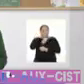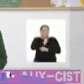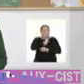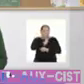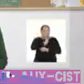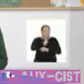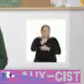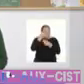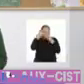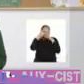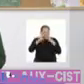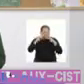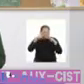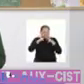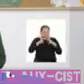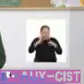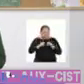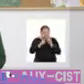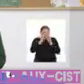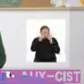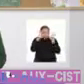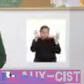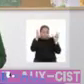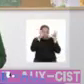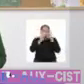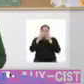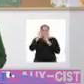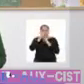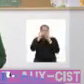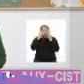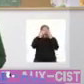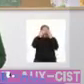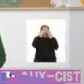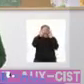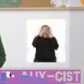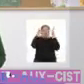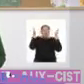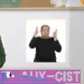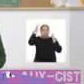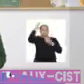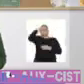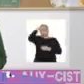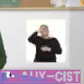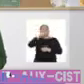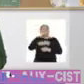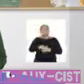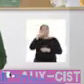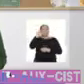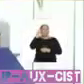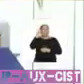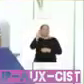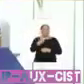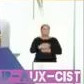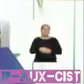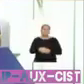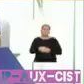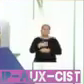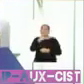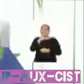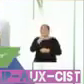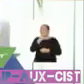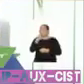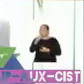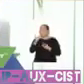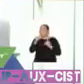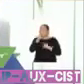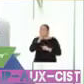autónoma, investiga, aclara sus dudas y amplía sus conocimientos pensando en el futuro. Me gustó